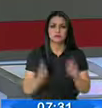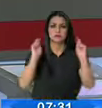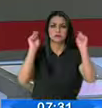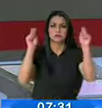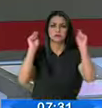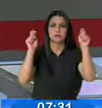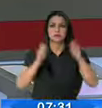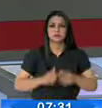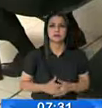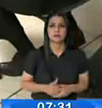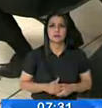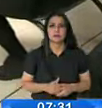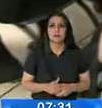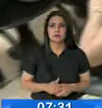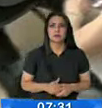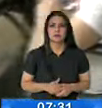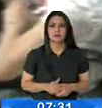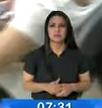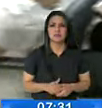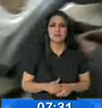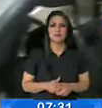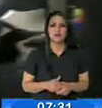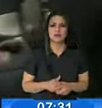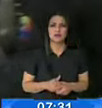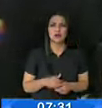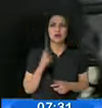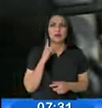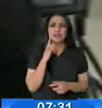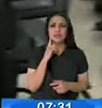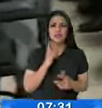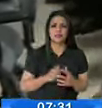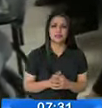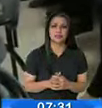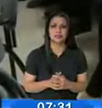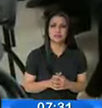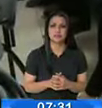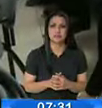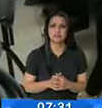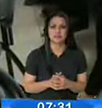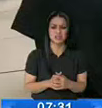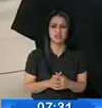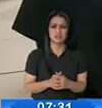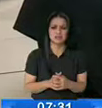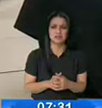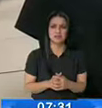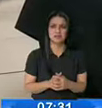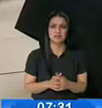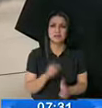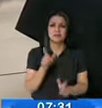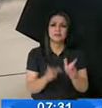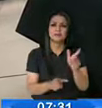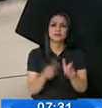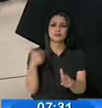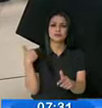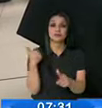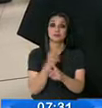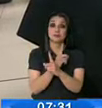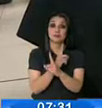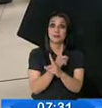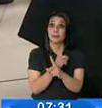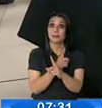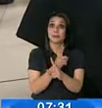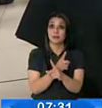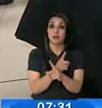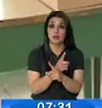campañas. A nivel nacional, en nuestro país se asegura que existen 425.000 personas con discapacidad que tienen